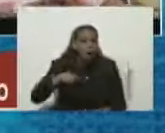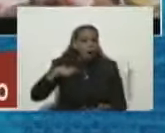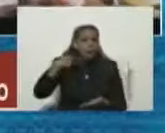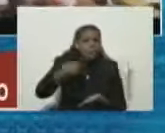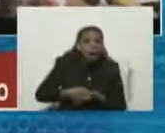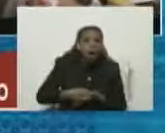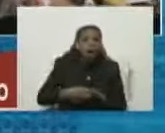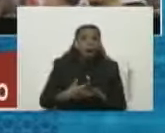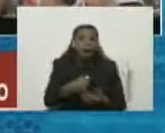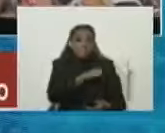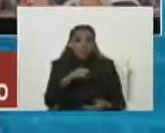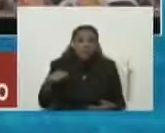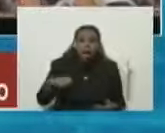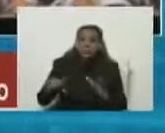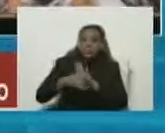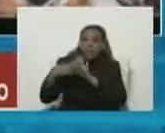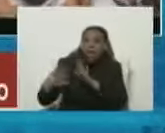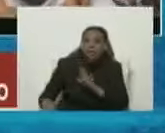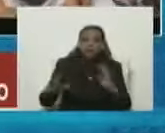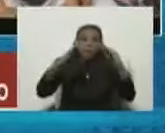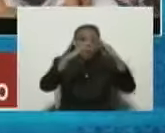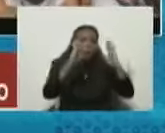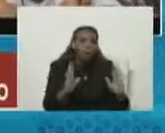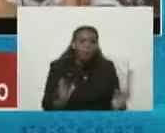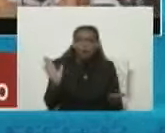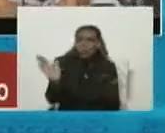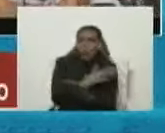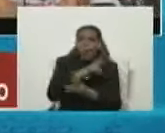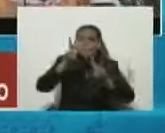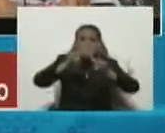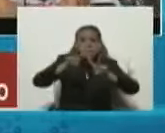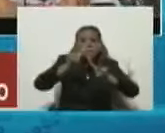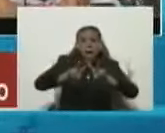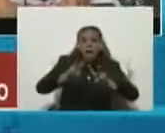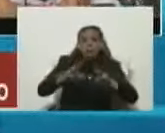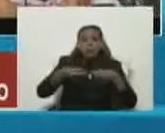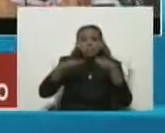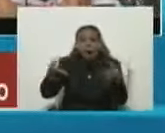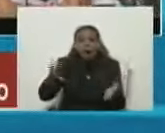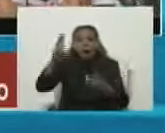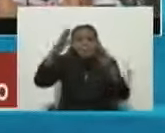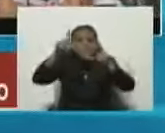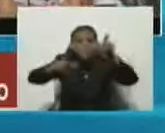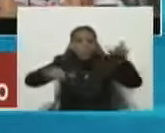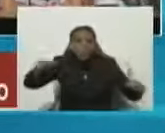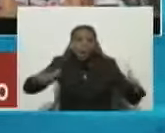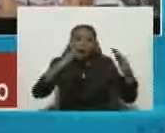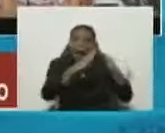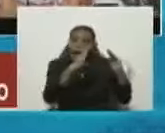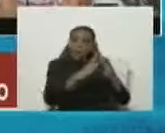Ellos quieren privatizar el derecho a la vivienda y acabar con las grandes misiones.